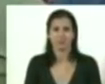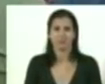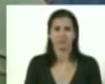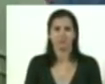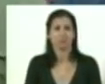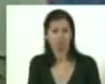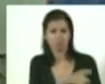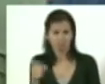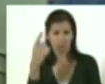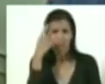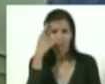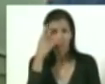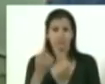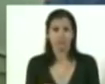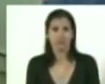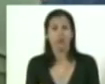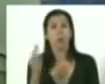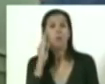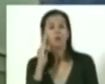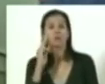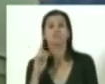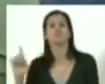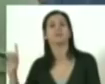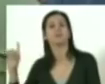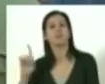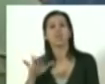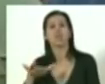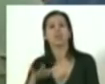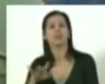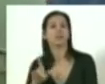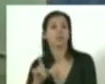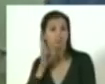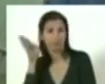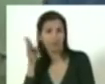Como ustedes saben, Bolívar regresaba de Haití